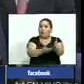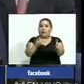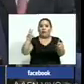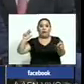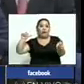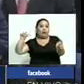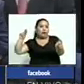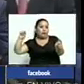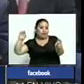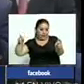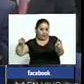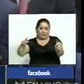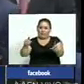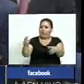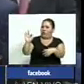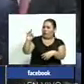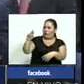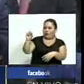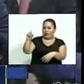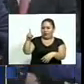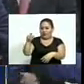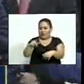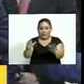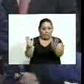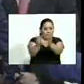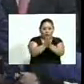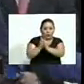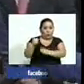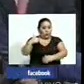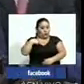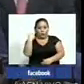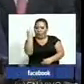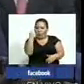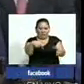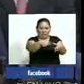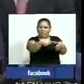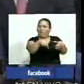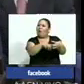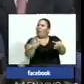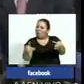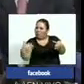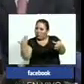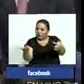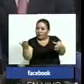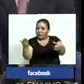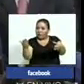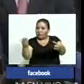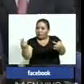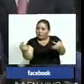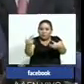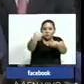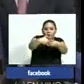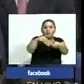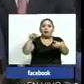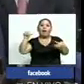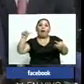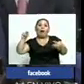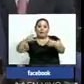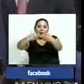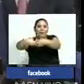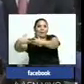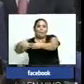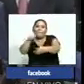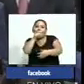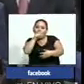FUSADES. Perdón, no entiendo qué es lo que tiene que ver ahorita la ANEP y FUSADES.